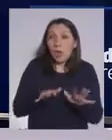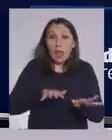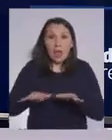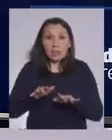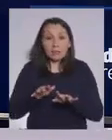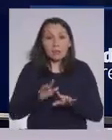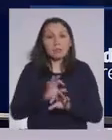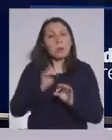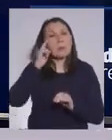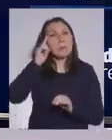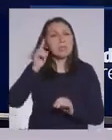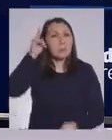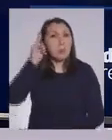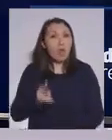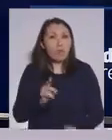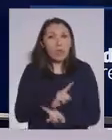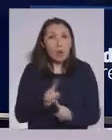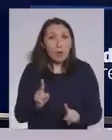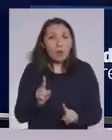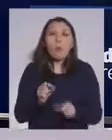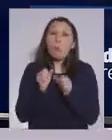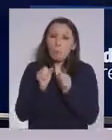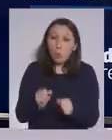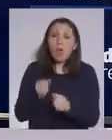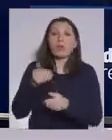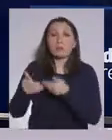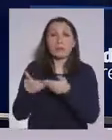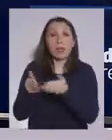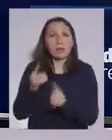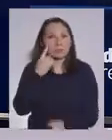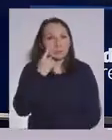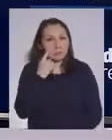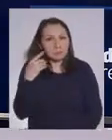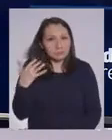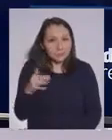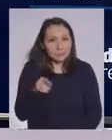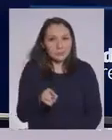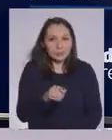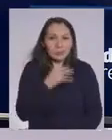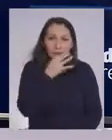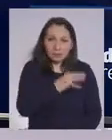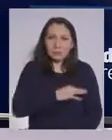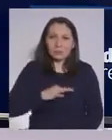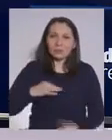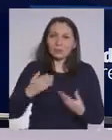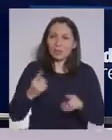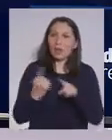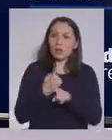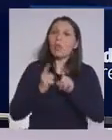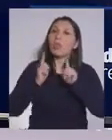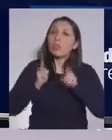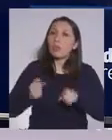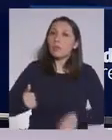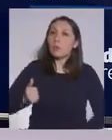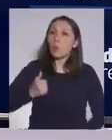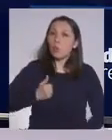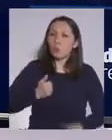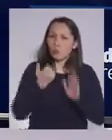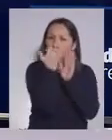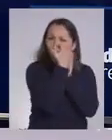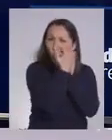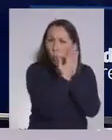que no sea de la actividades prohibidas debe o puede funcionar pero ojo muy importante ministro cierto lo hemos conversado debe hacerse cumpliendo con